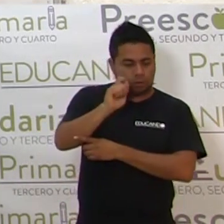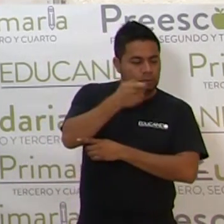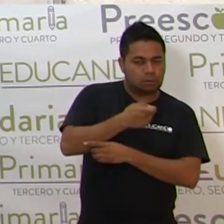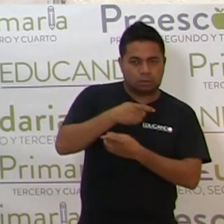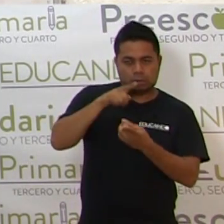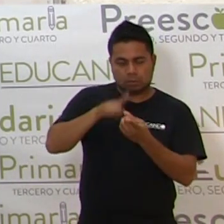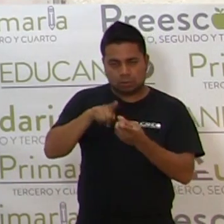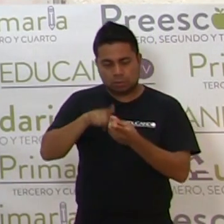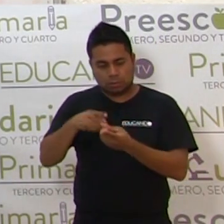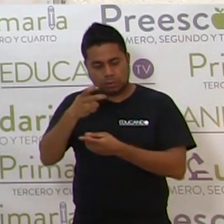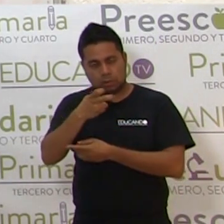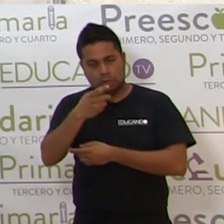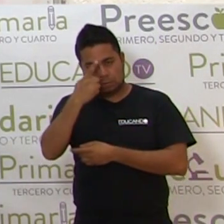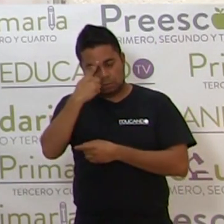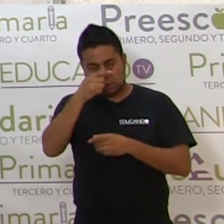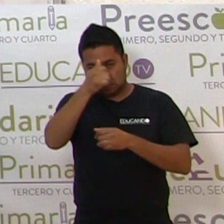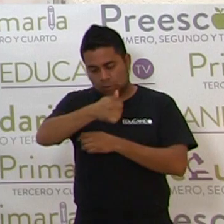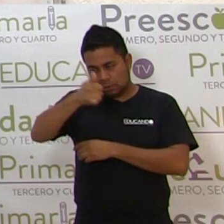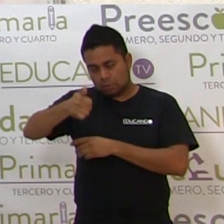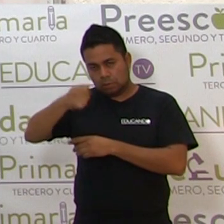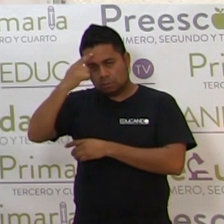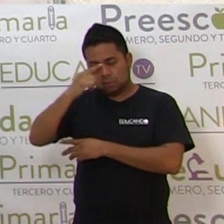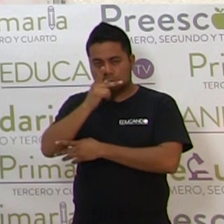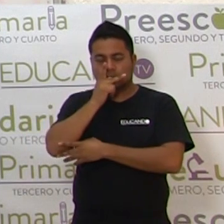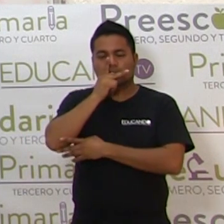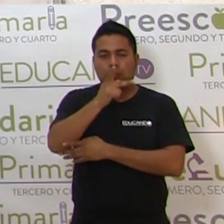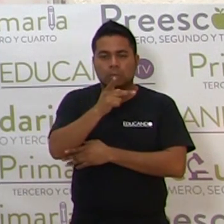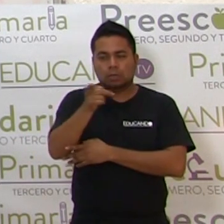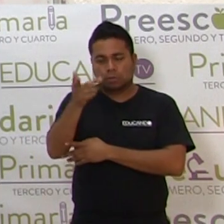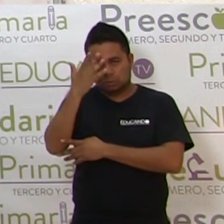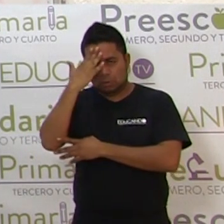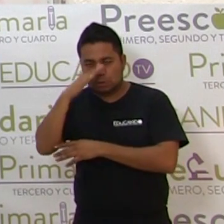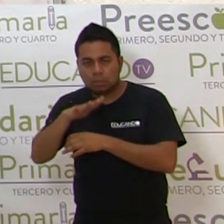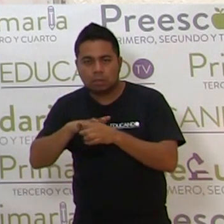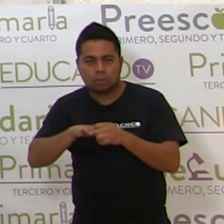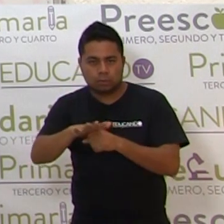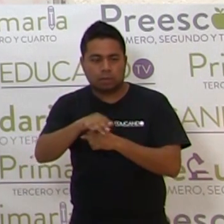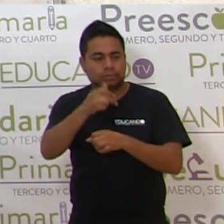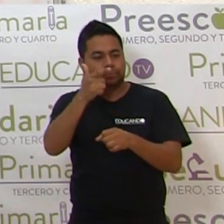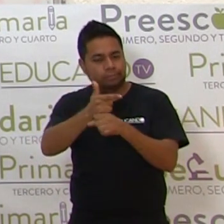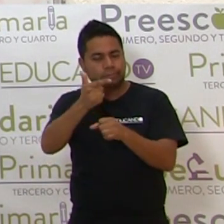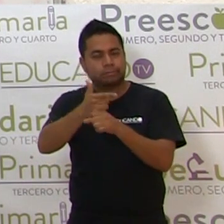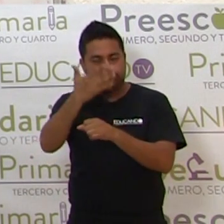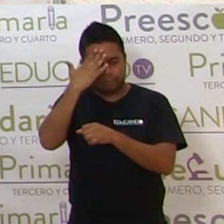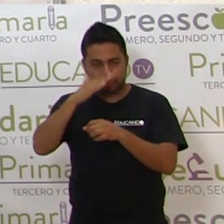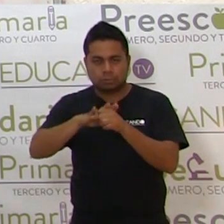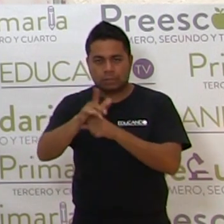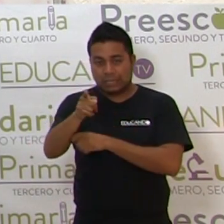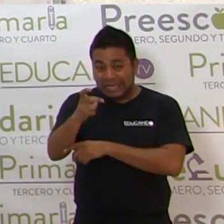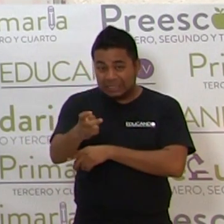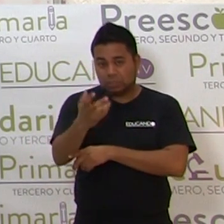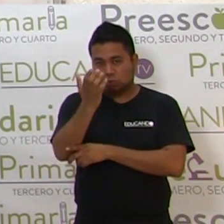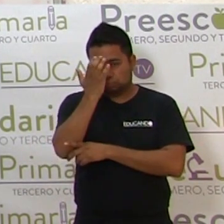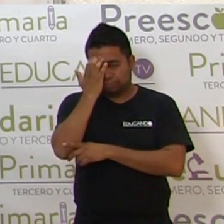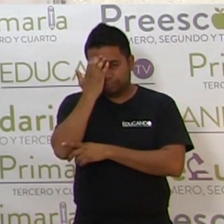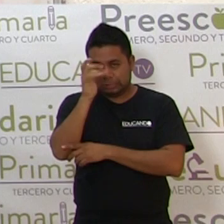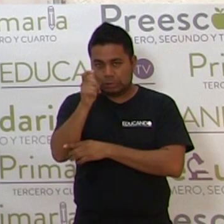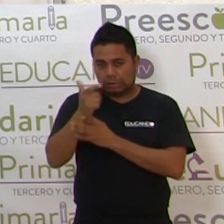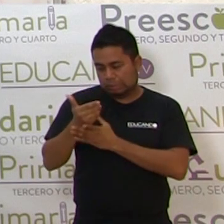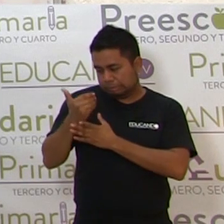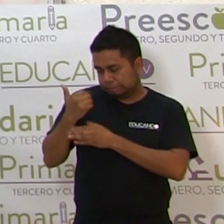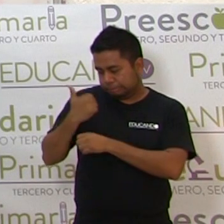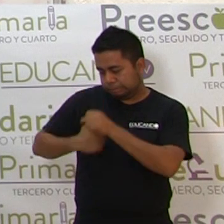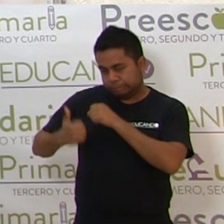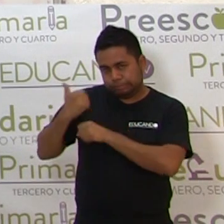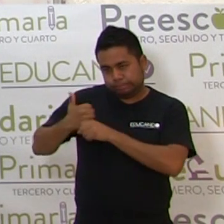Esa parte de cada una de las palabras ya lo sabes, las ubicas. es un conocimiento que traemos de grados